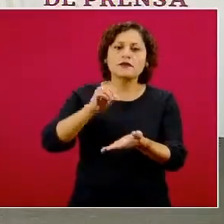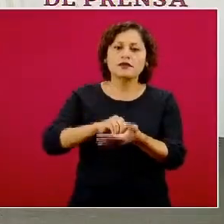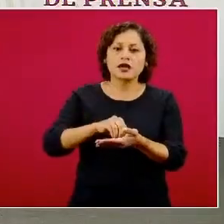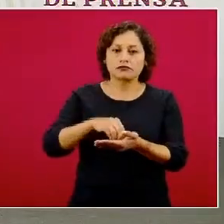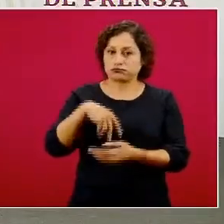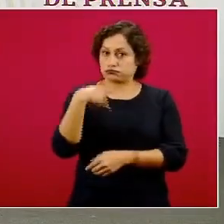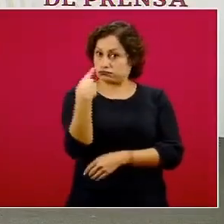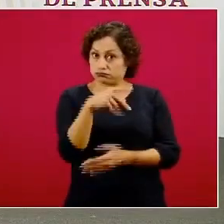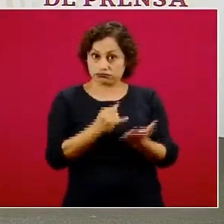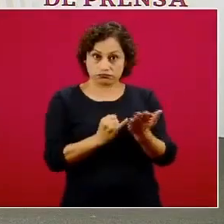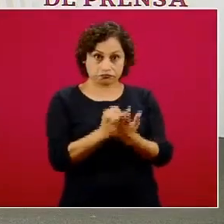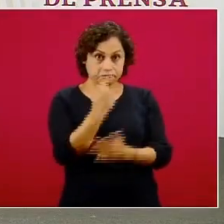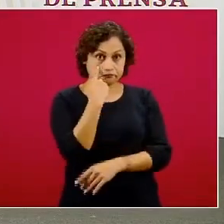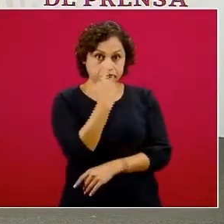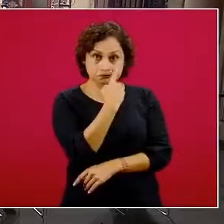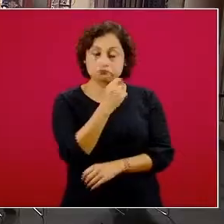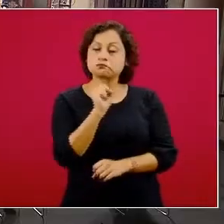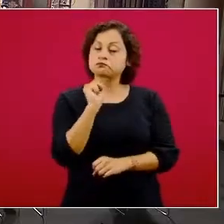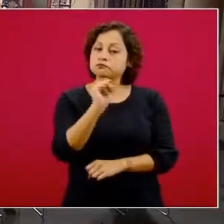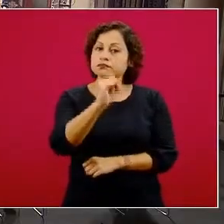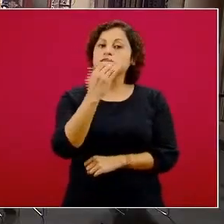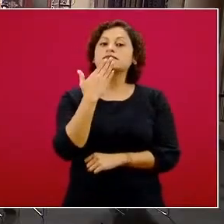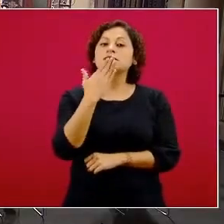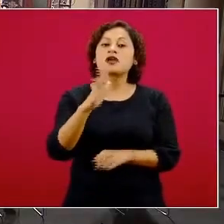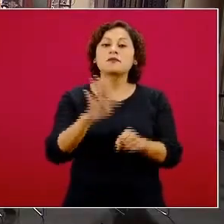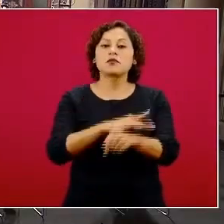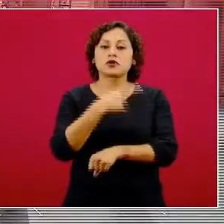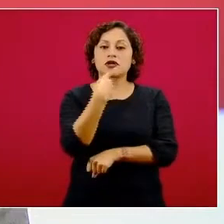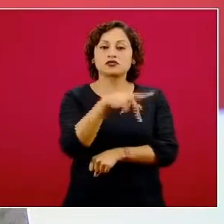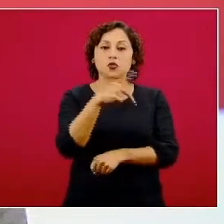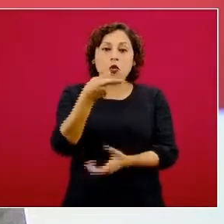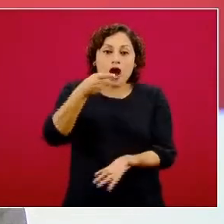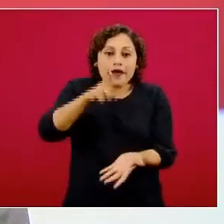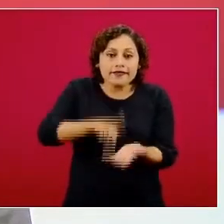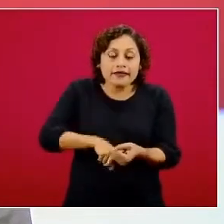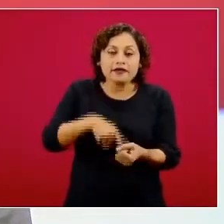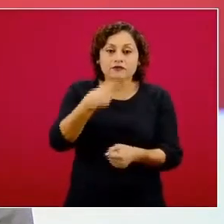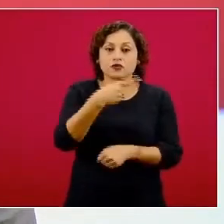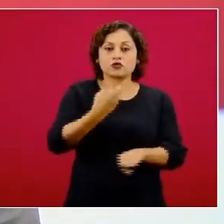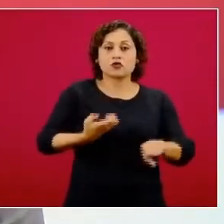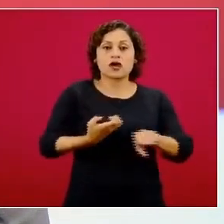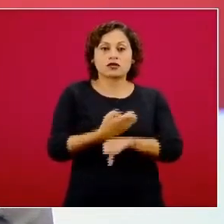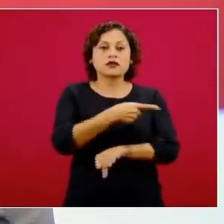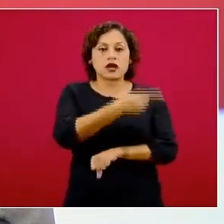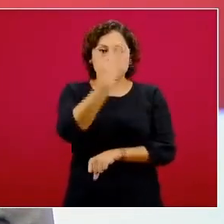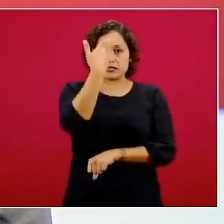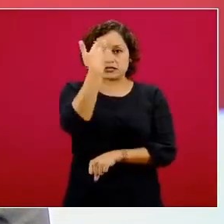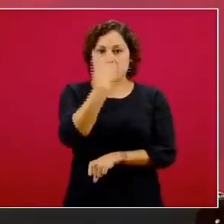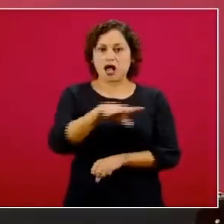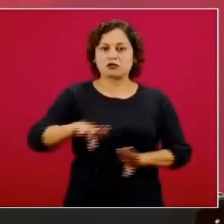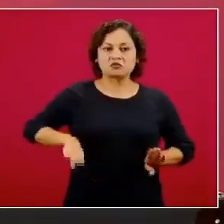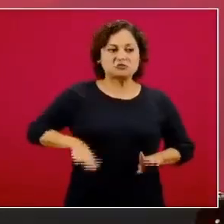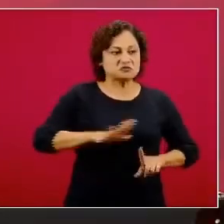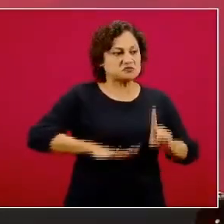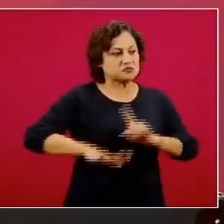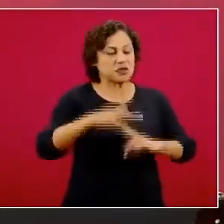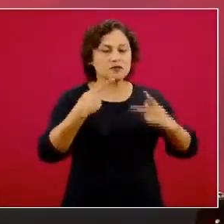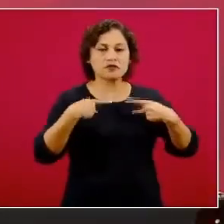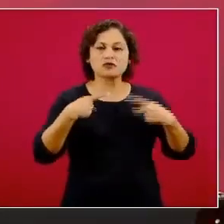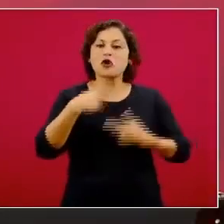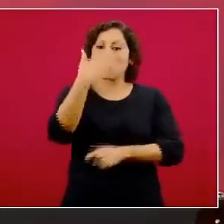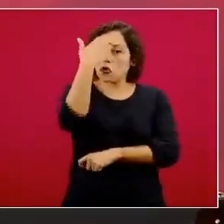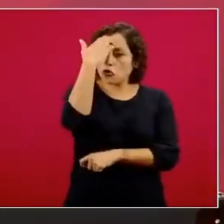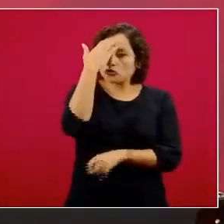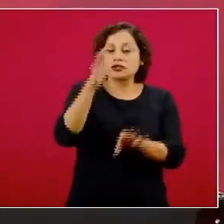porque tienen una visión mucho más terrenal, mucho más dentro de sus territorios. Probablemente la ciudad de